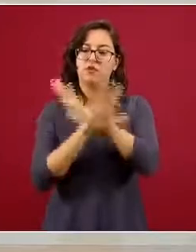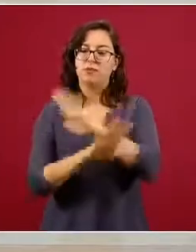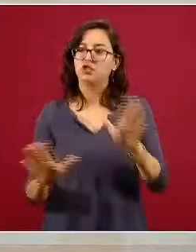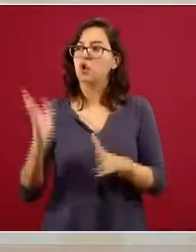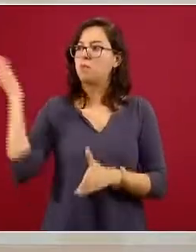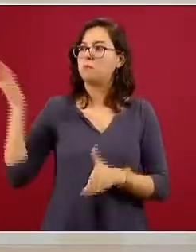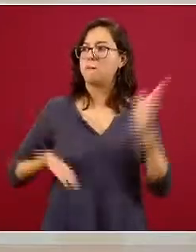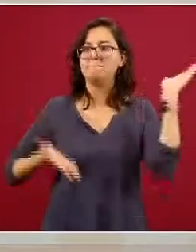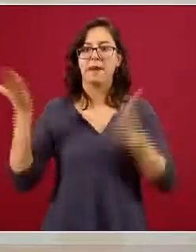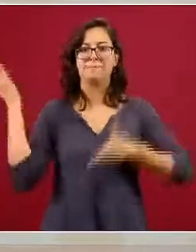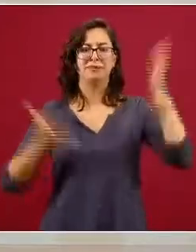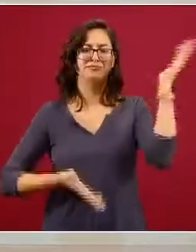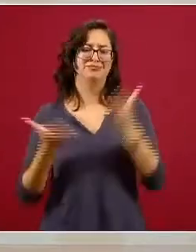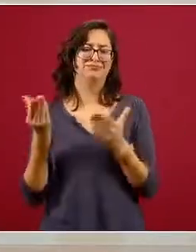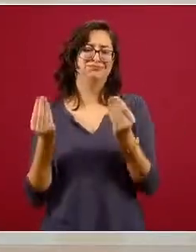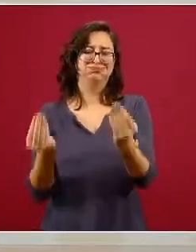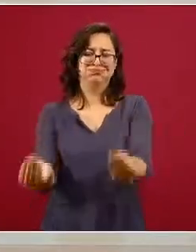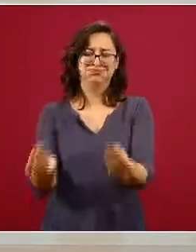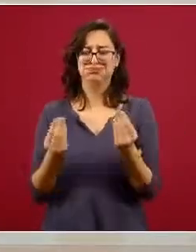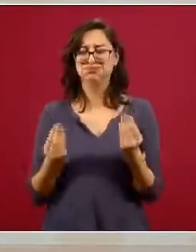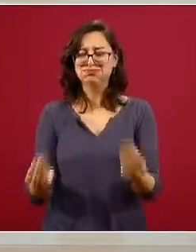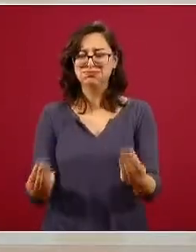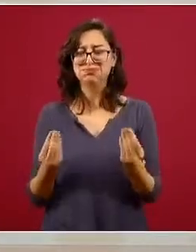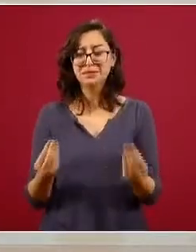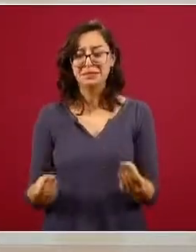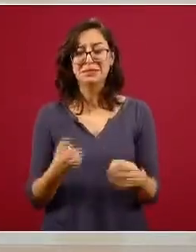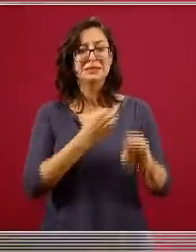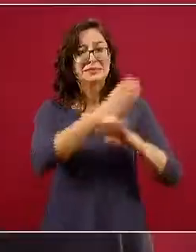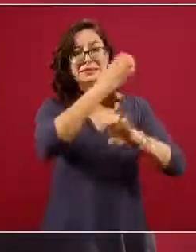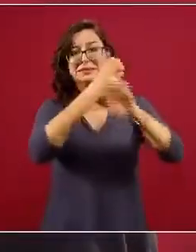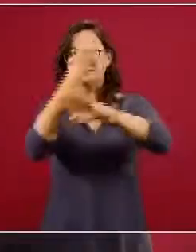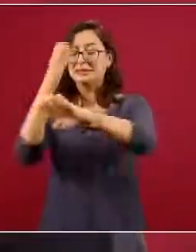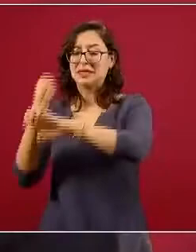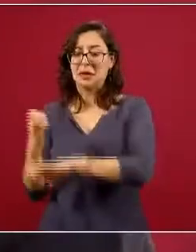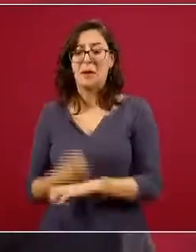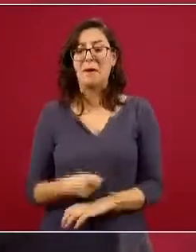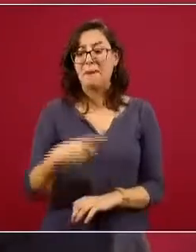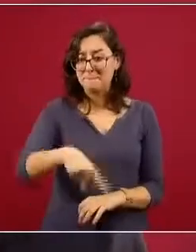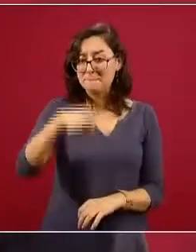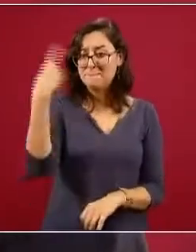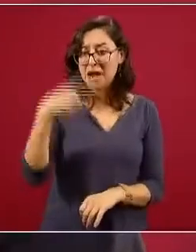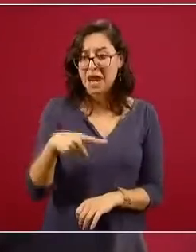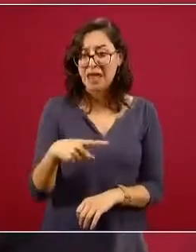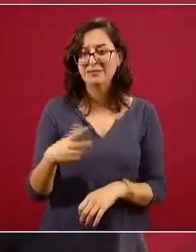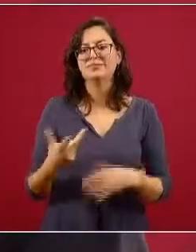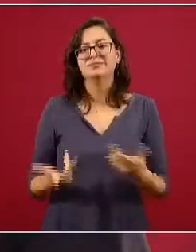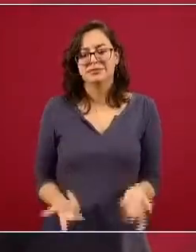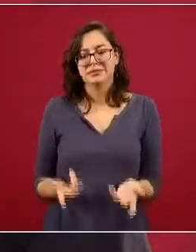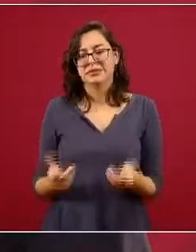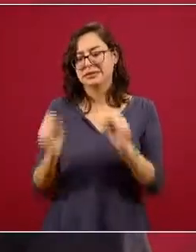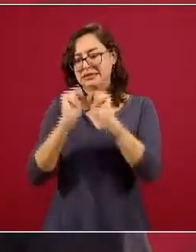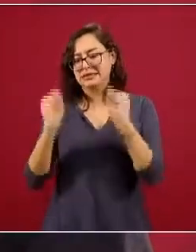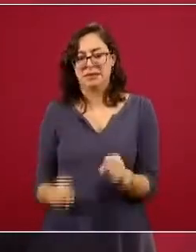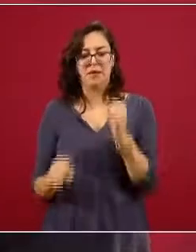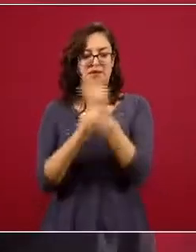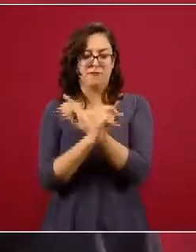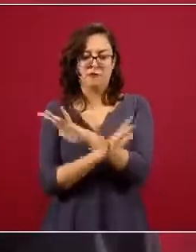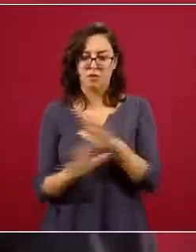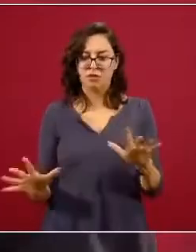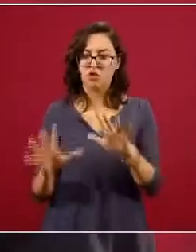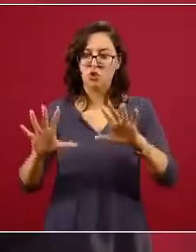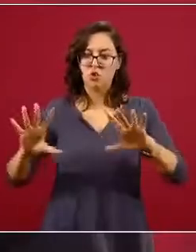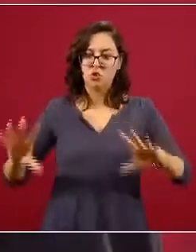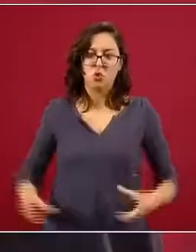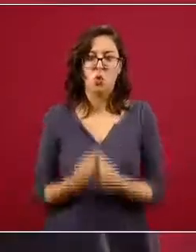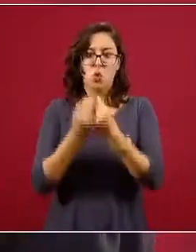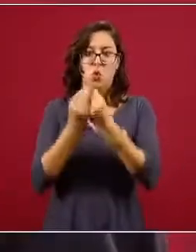los registros, que son muchísimos en cada uno de los estados, para que se junten en este sistema de información y que al